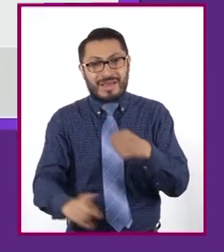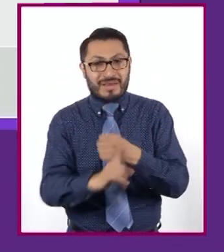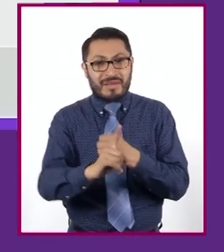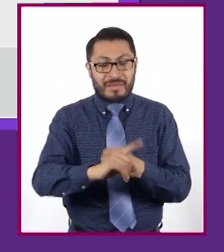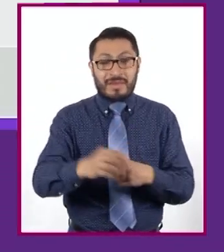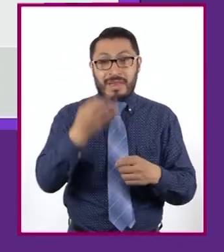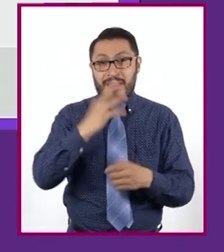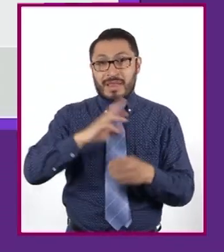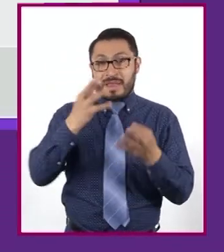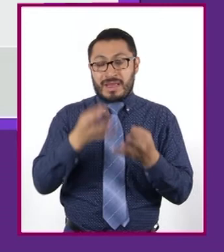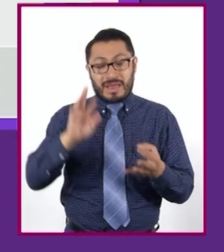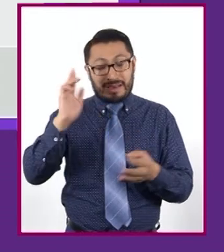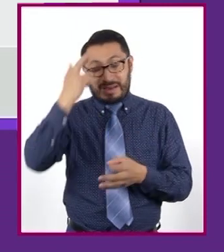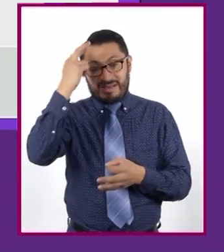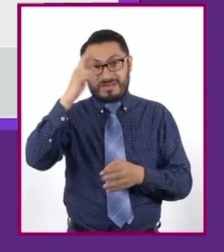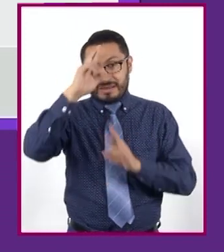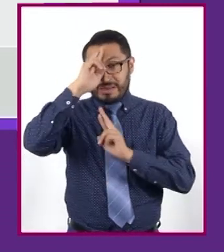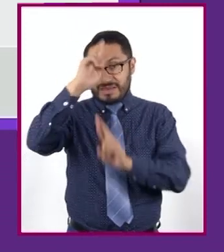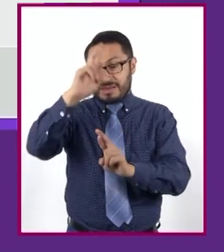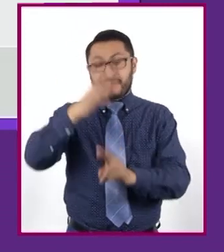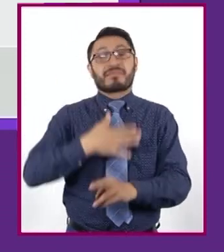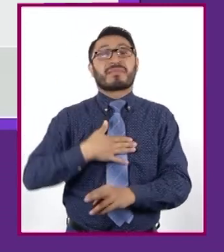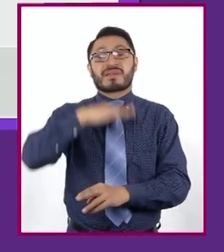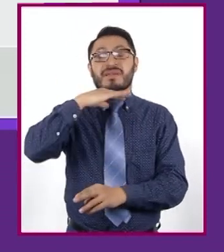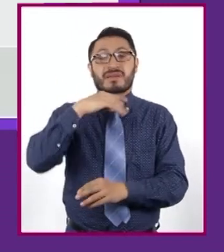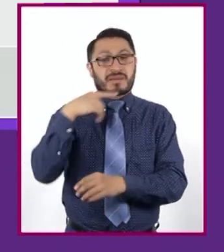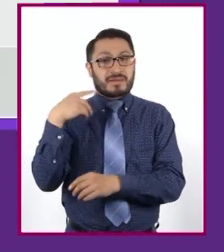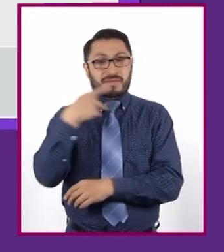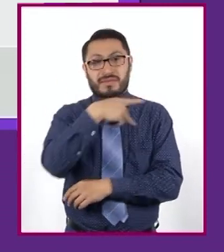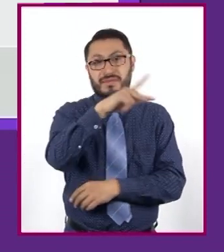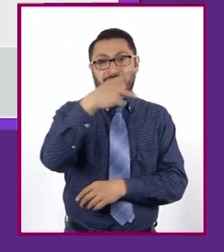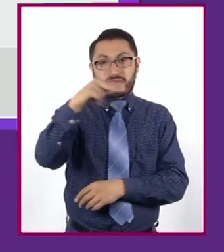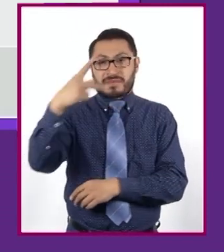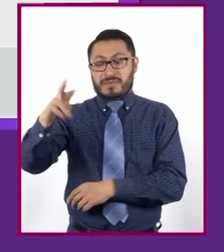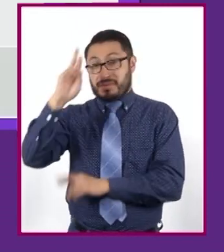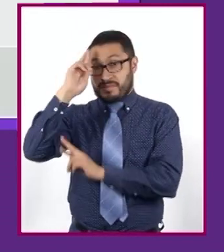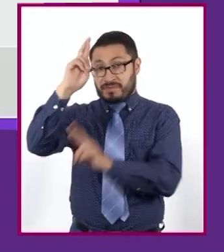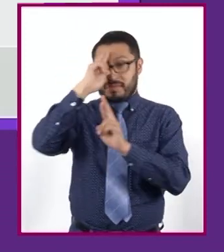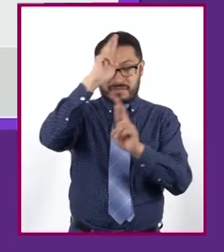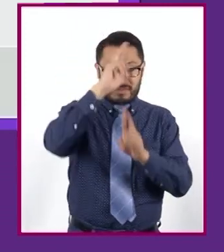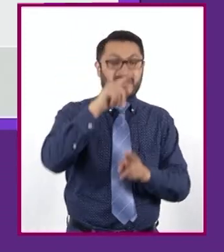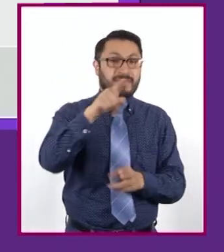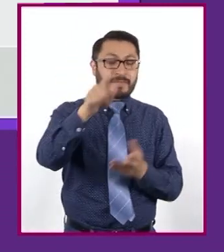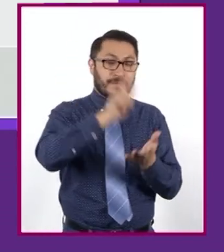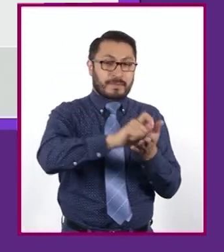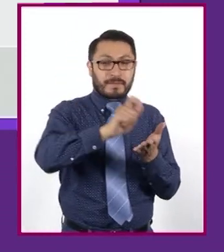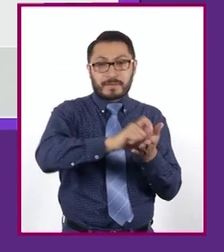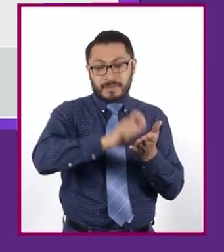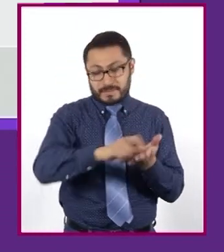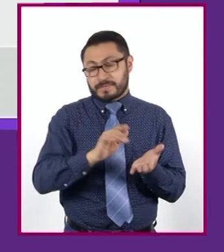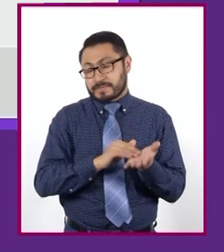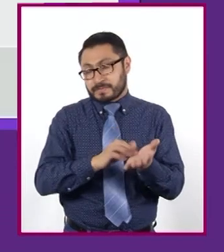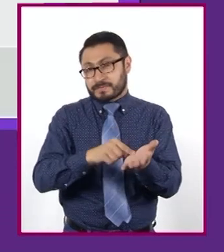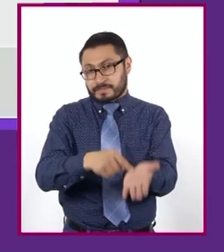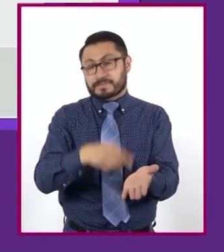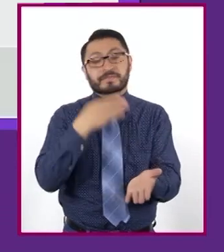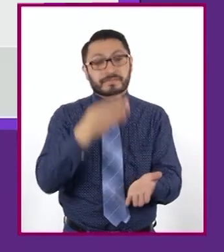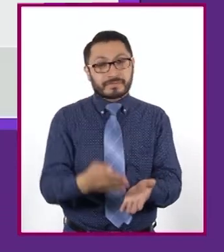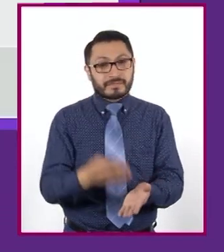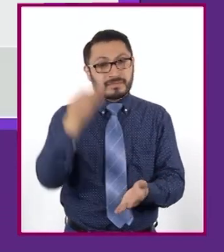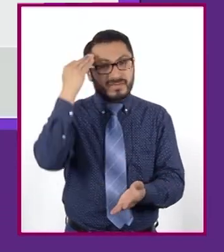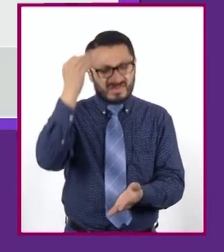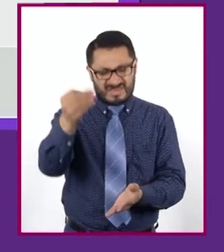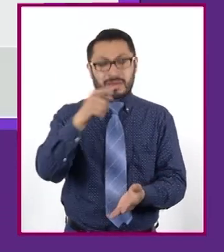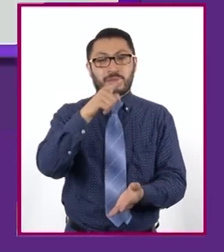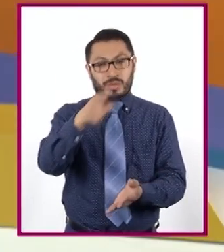el respeto a su dignidad y la de las demás personas para anotar sus propuestas. Tomen un tiempo para generar sus propuestas.